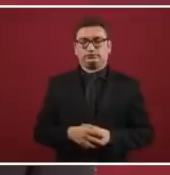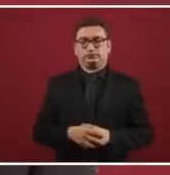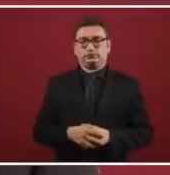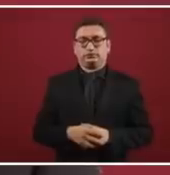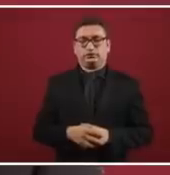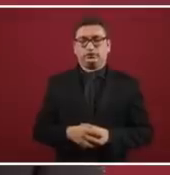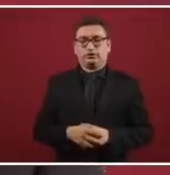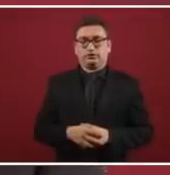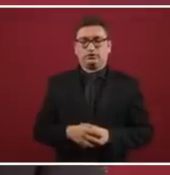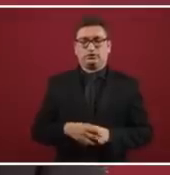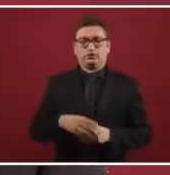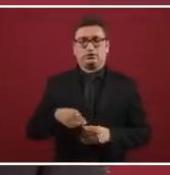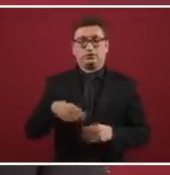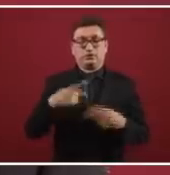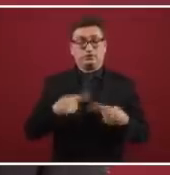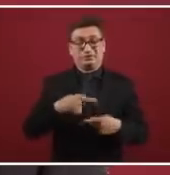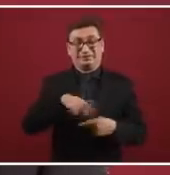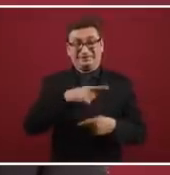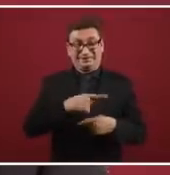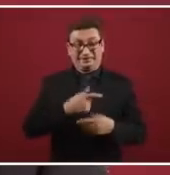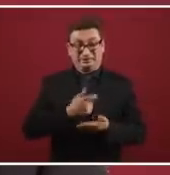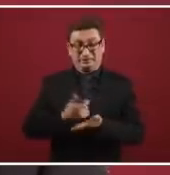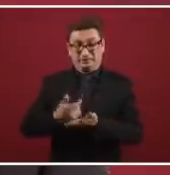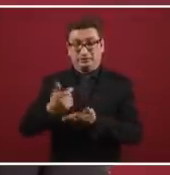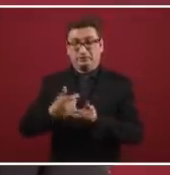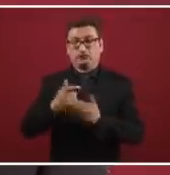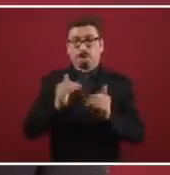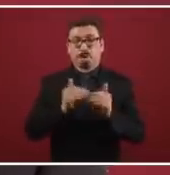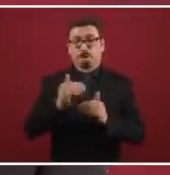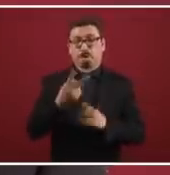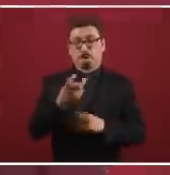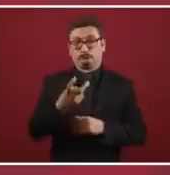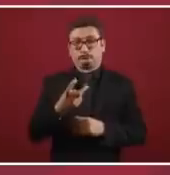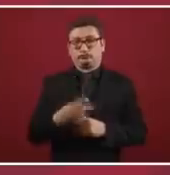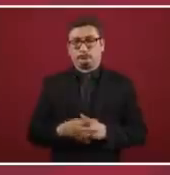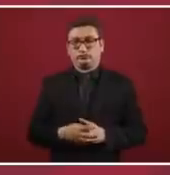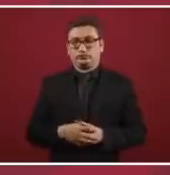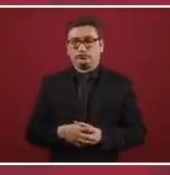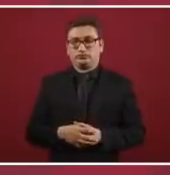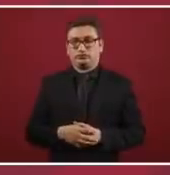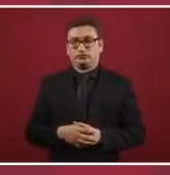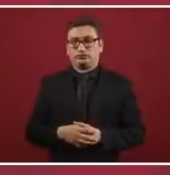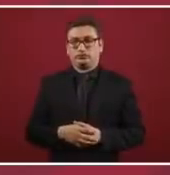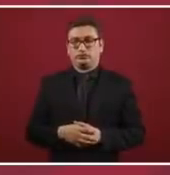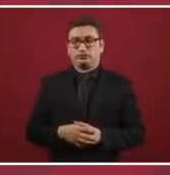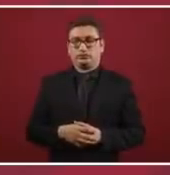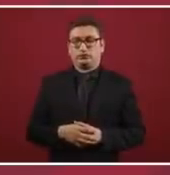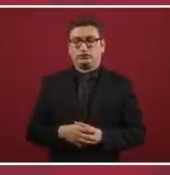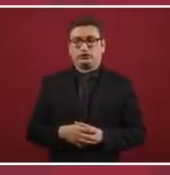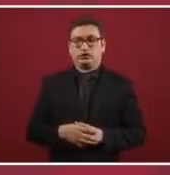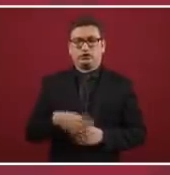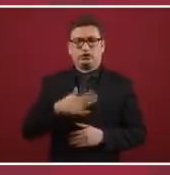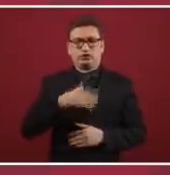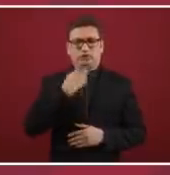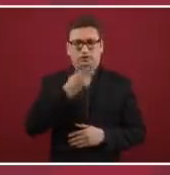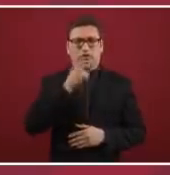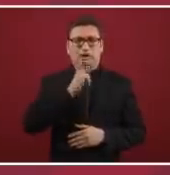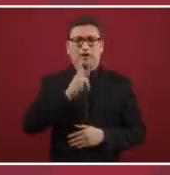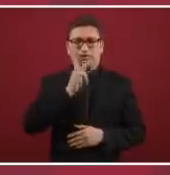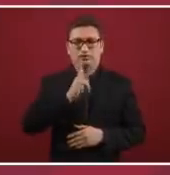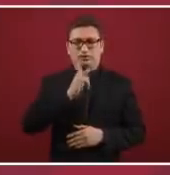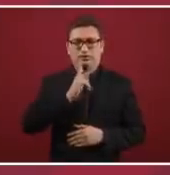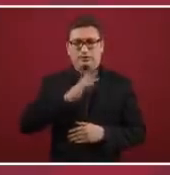con los cobradores, pero bueno, que habían aumentado 2 pesos. Y le dije, déjame ver,